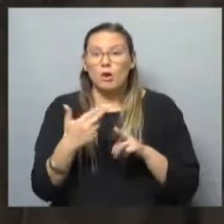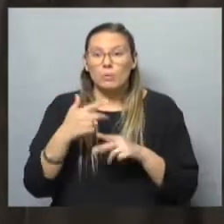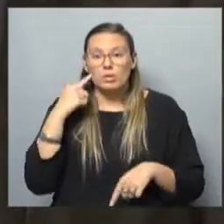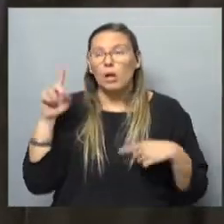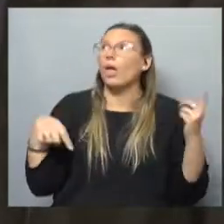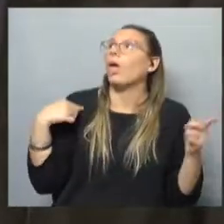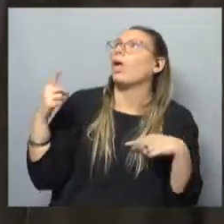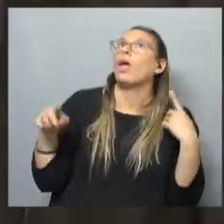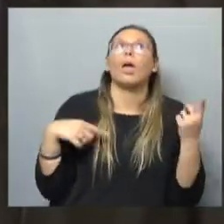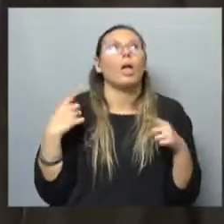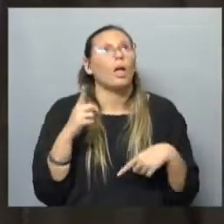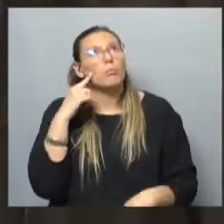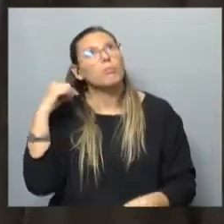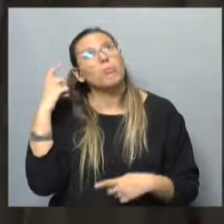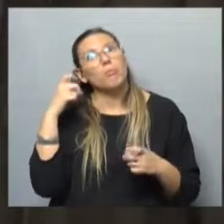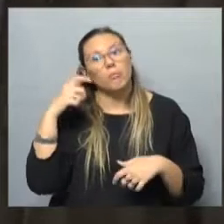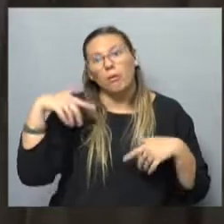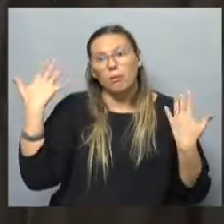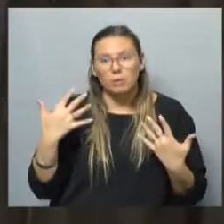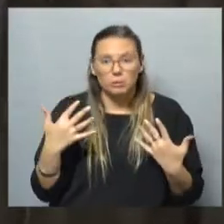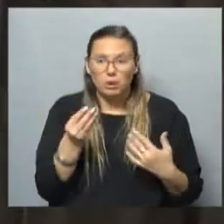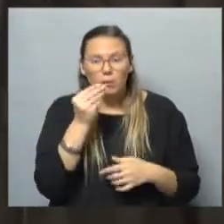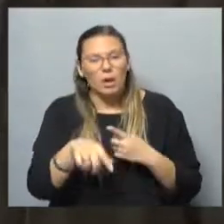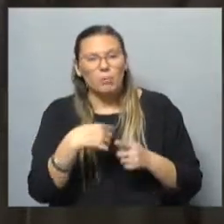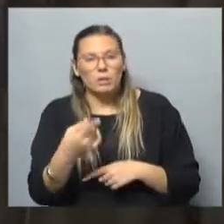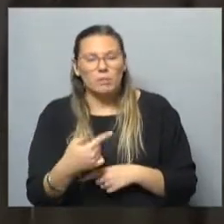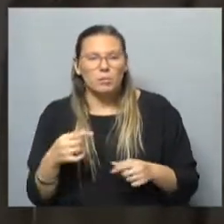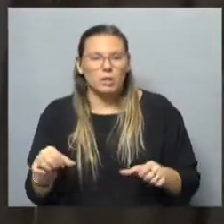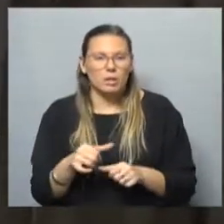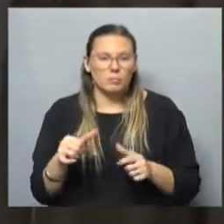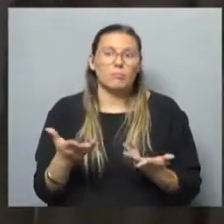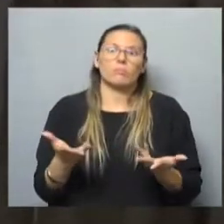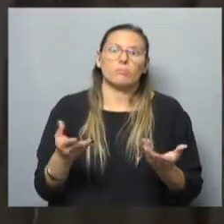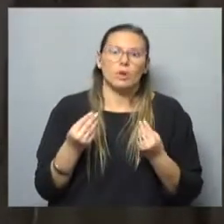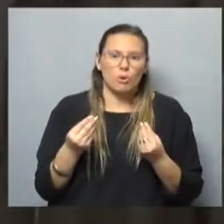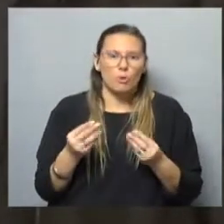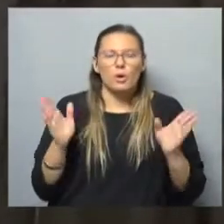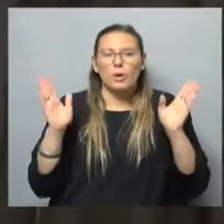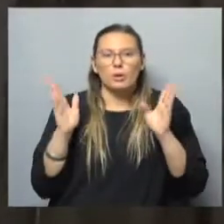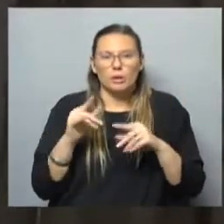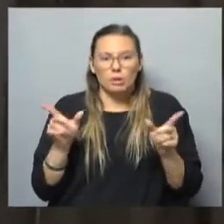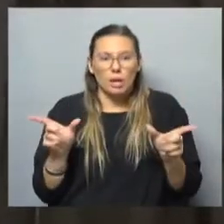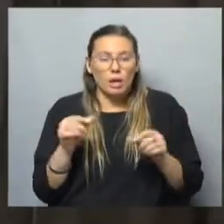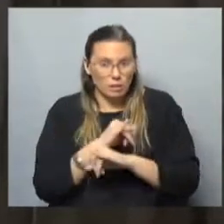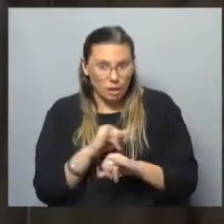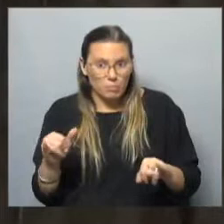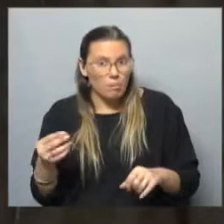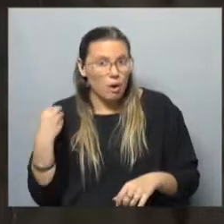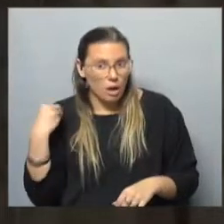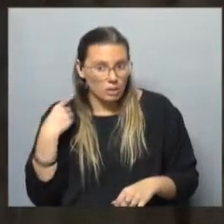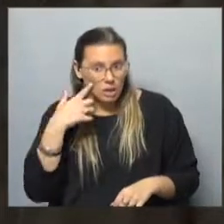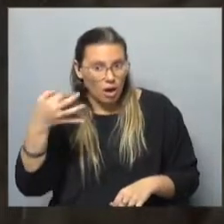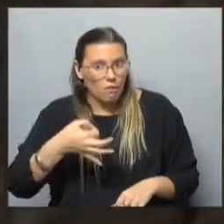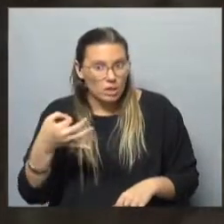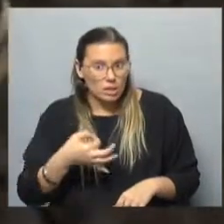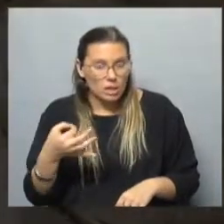justamente papando mosca, claro, mirando o pensando en lo que voy a comer después. Lo tira para que vos hagas el vagar. Eso, no podemos, terminamos muertos, de